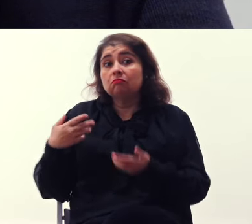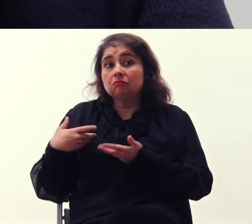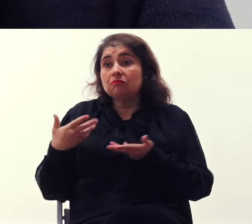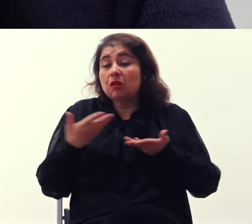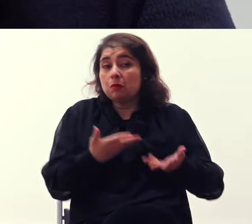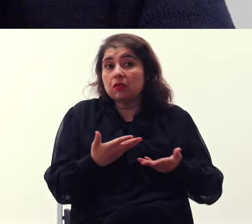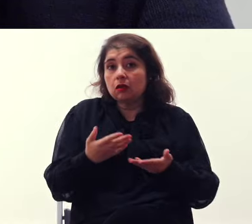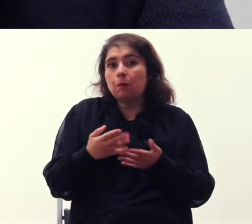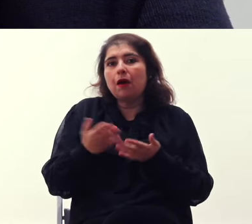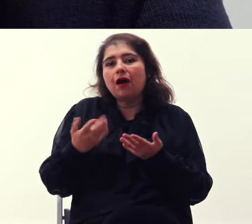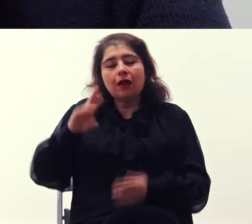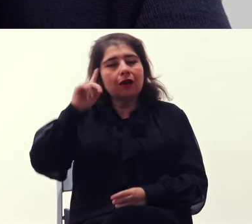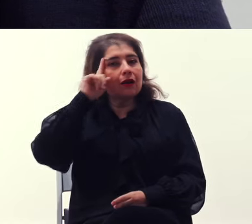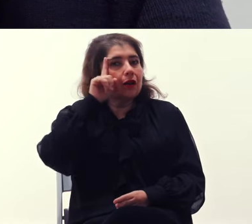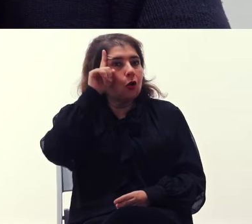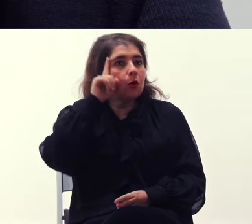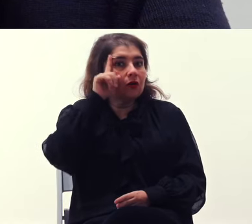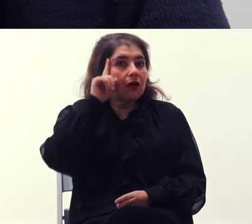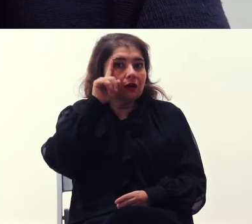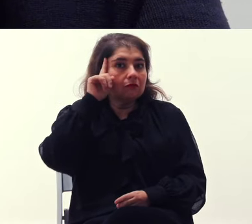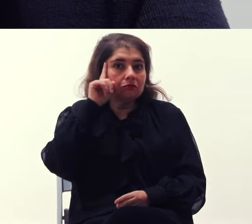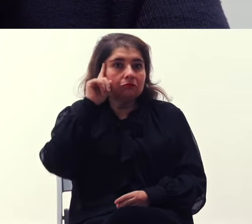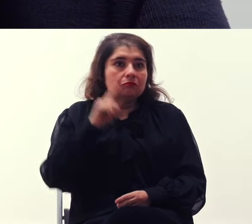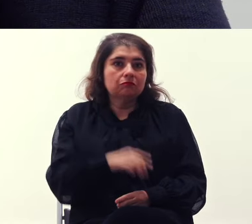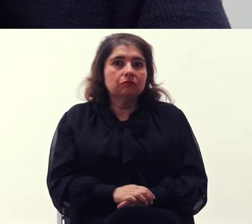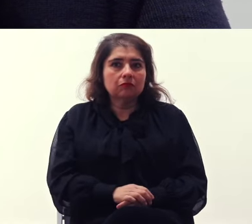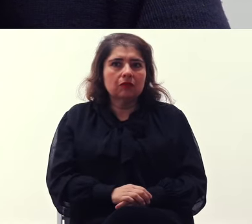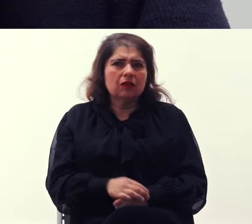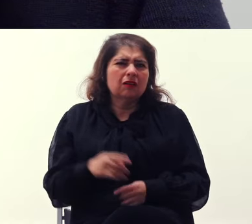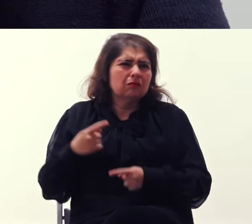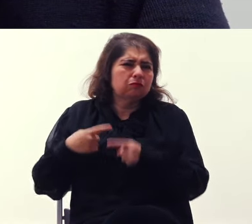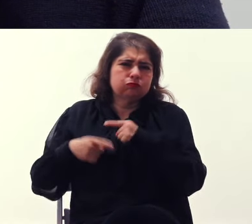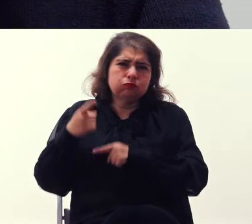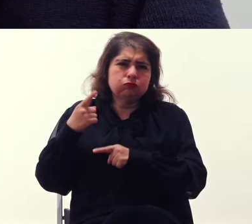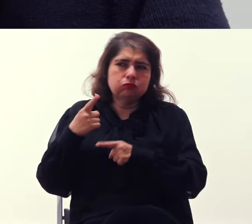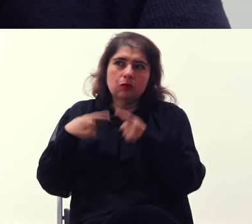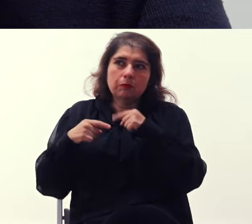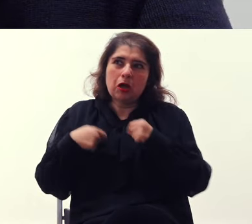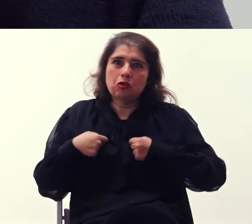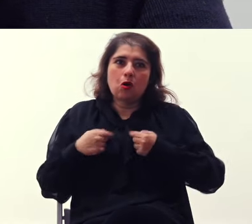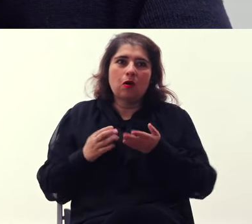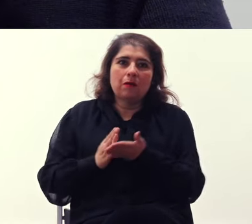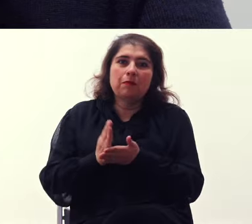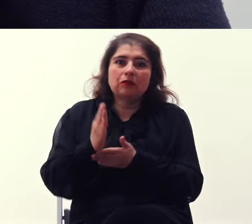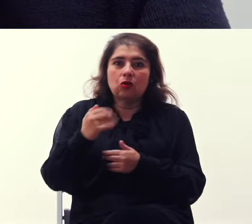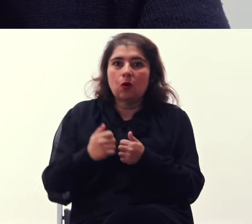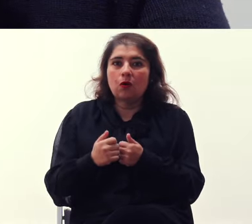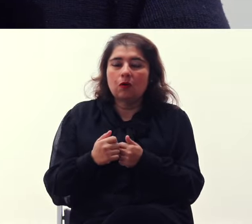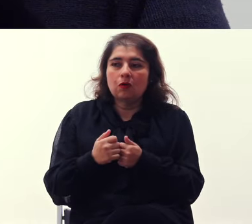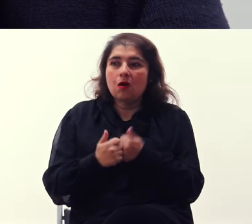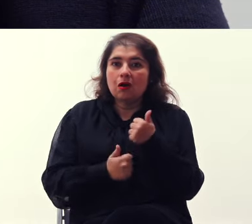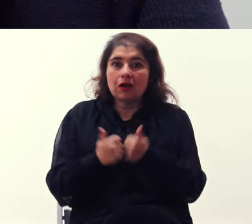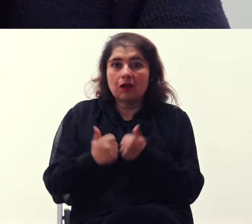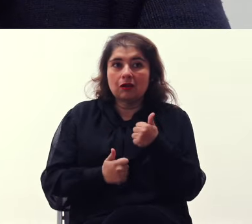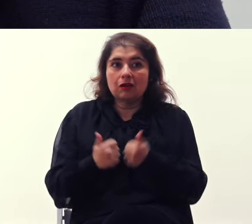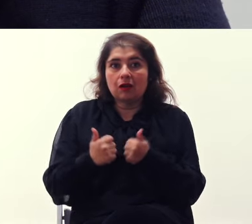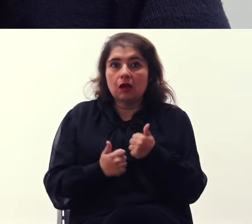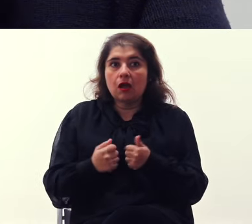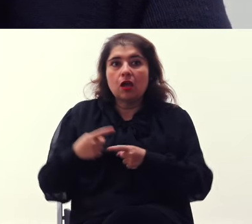Una invitación a recordar un poco ciertos inicios